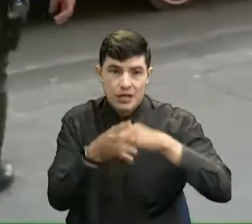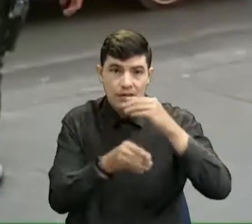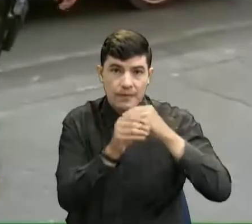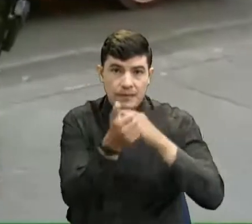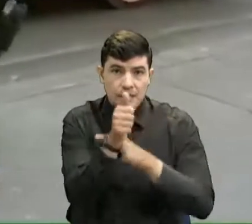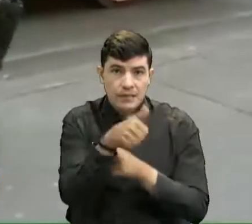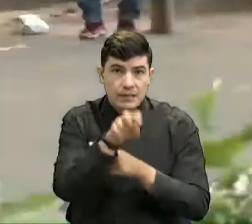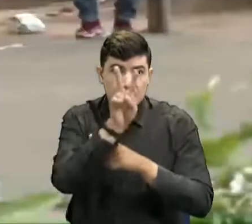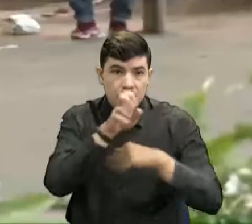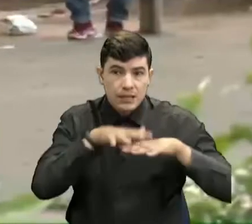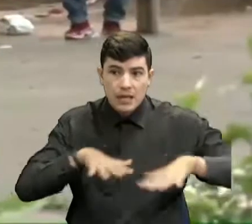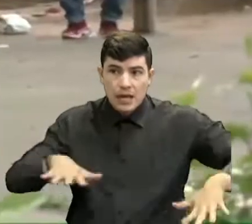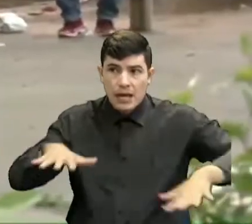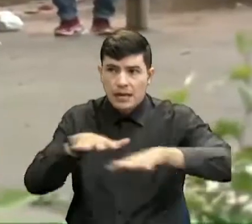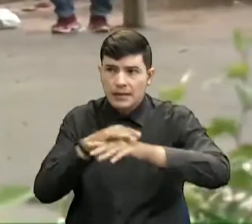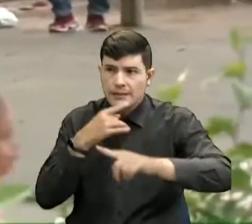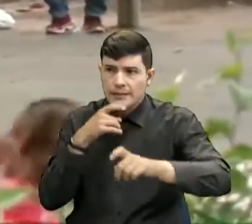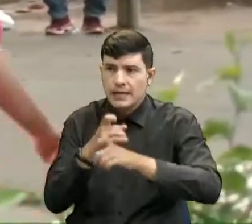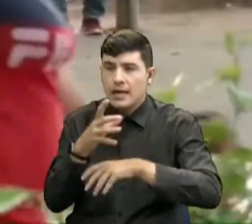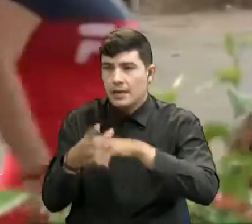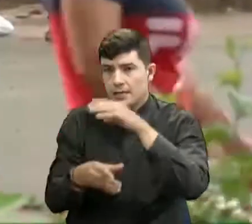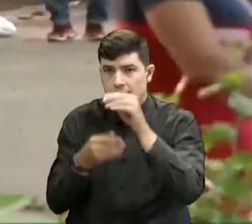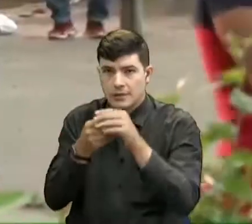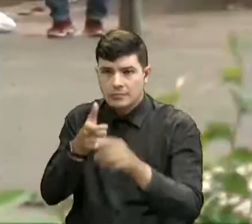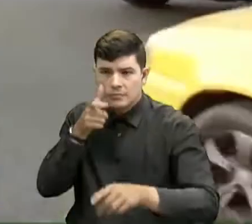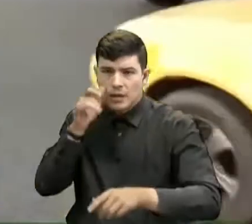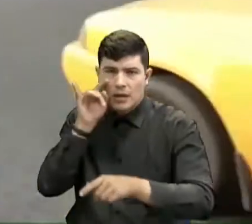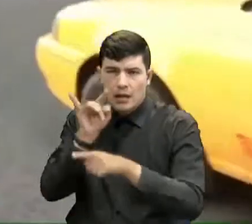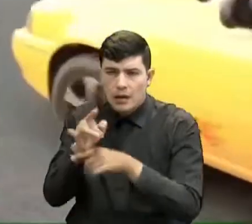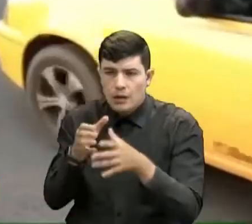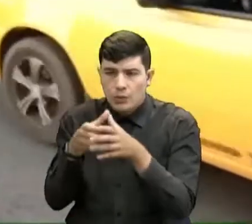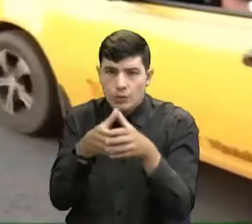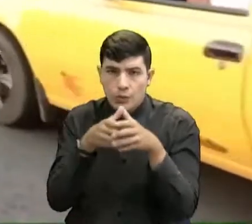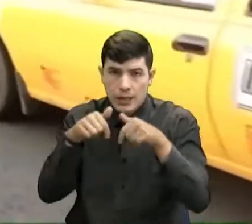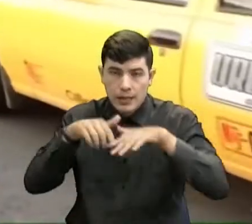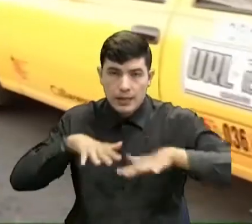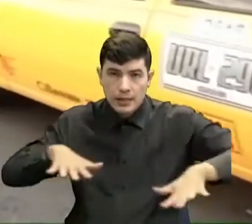17 zonas de complejidad, también mantendrá un dispositivo de seguridad en el área de frontera.